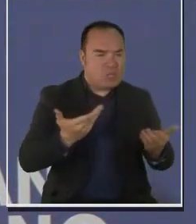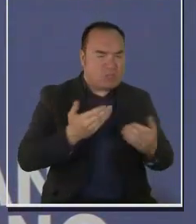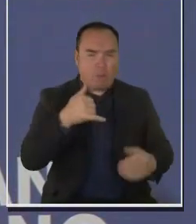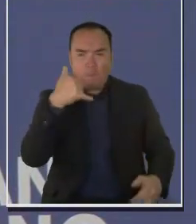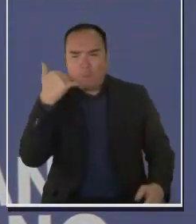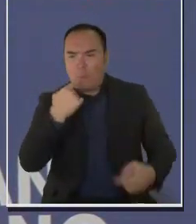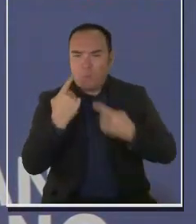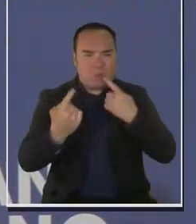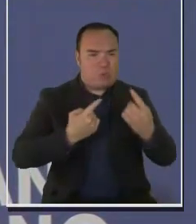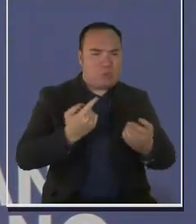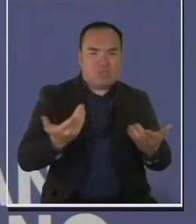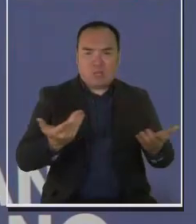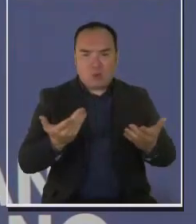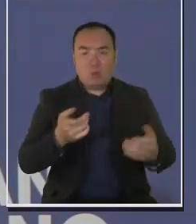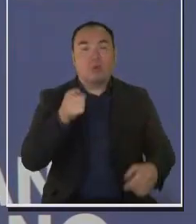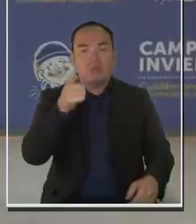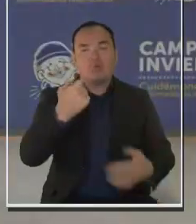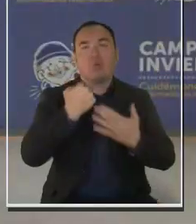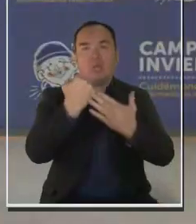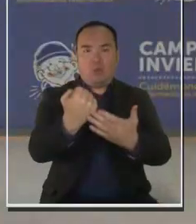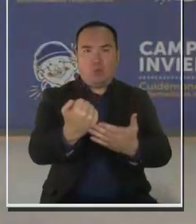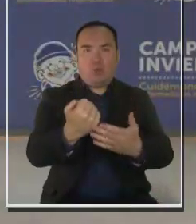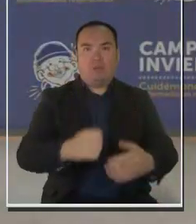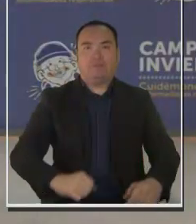consultar o en qué momento consultar.